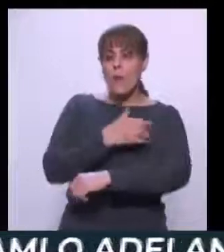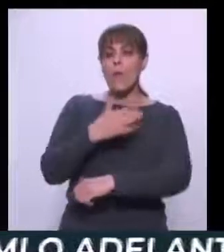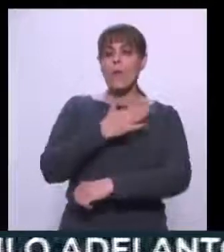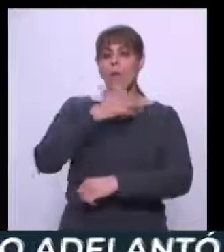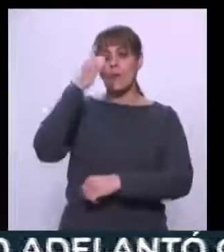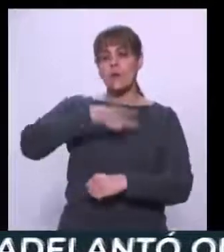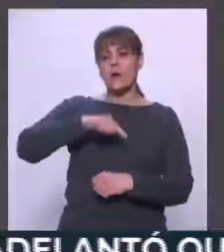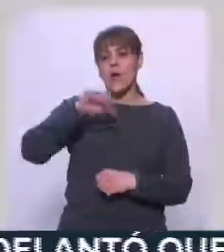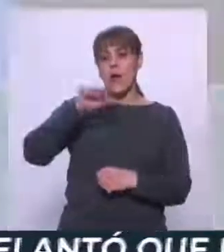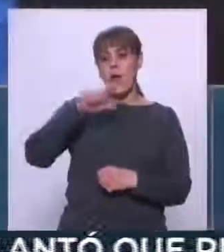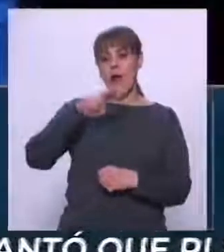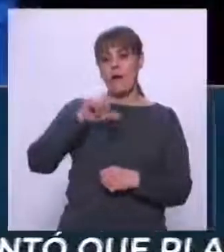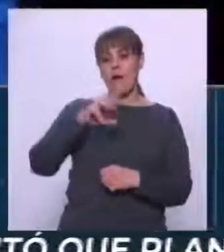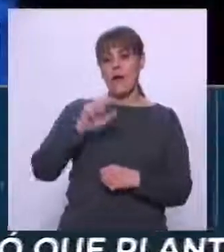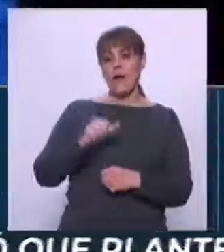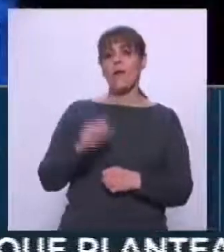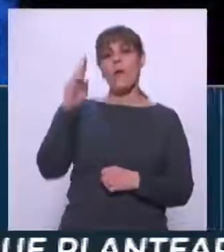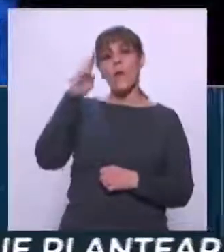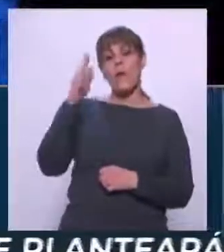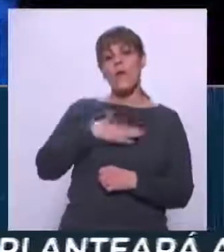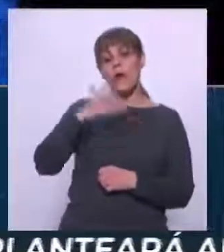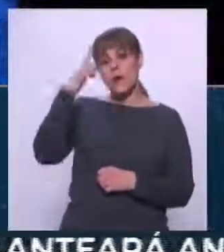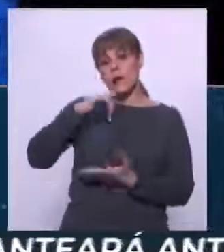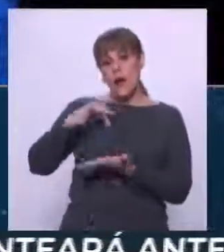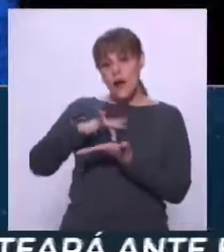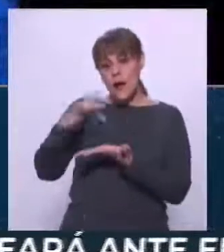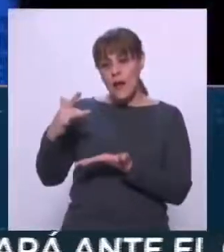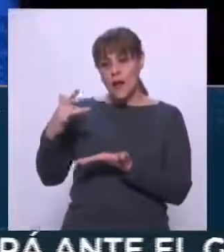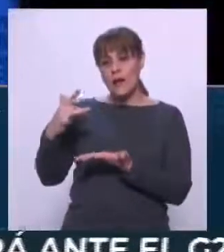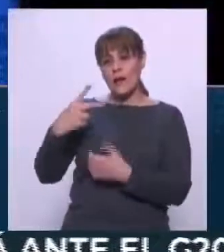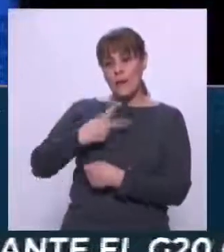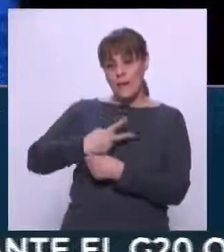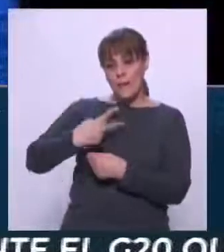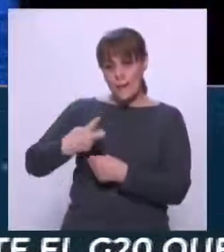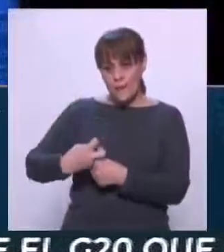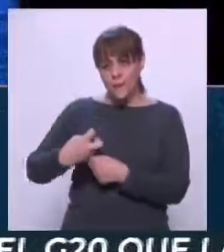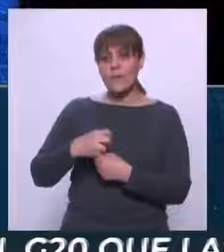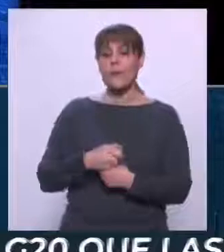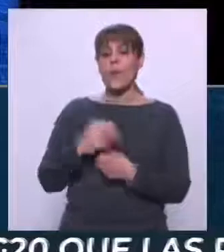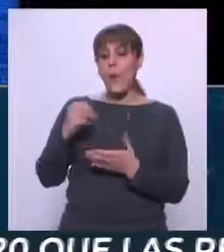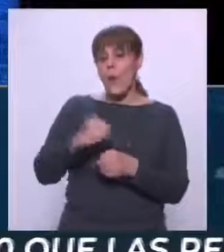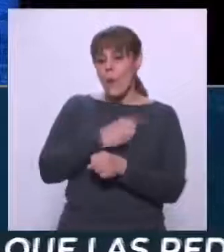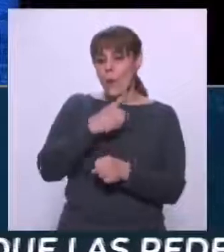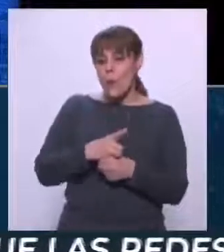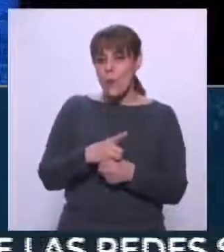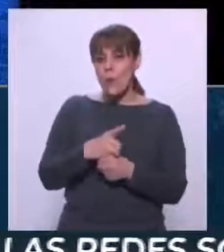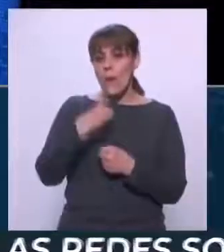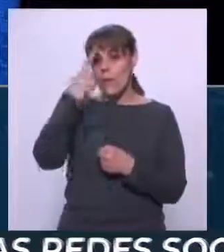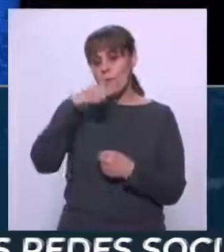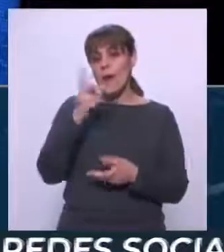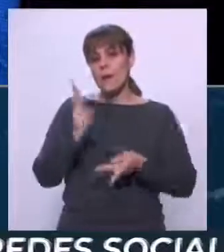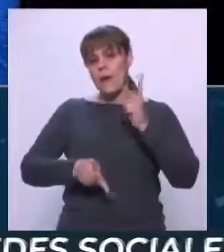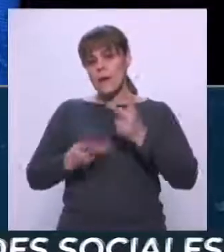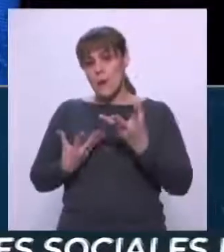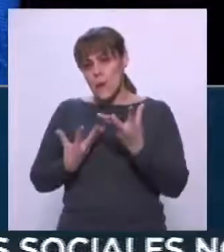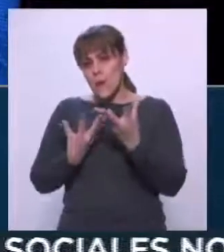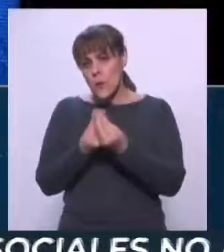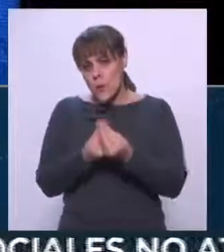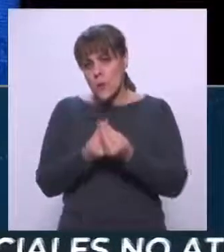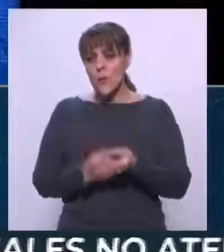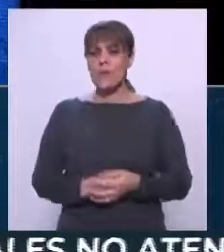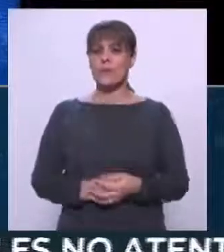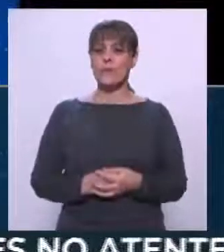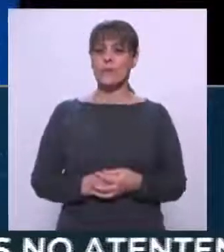Álvaro. ¿Qué tal? Muy buenas noches, gracias por la invitación y la oportunidad de platicar con ustedes